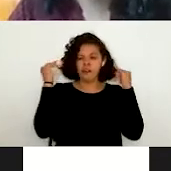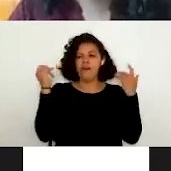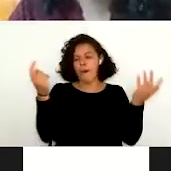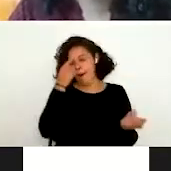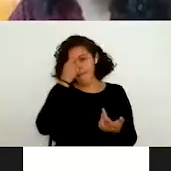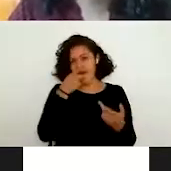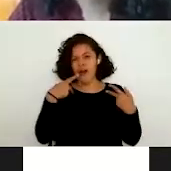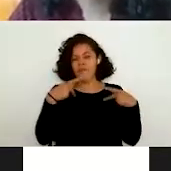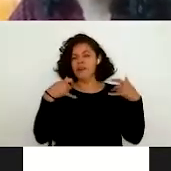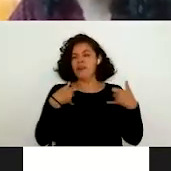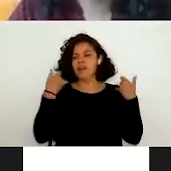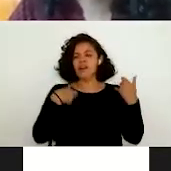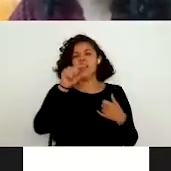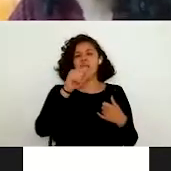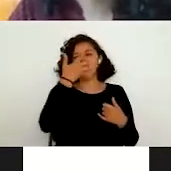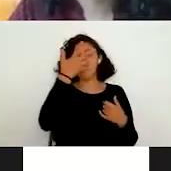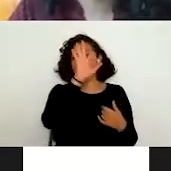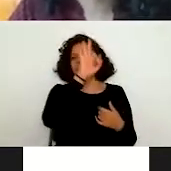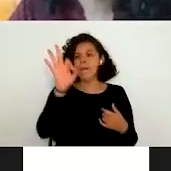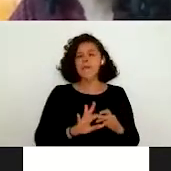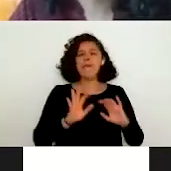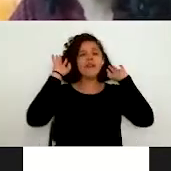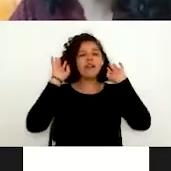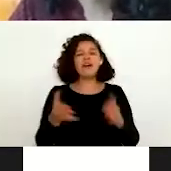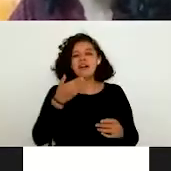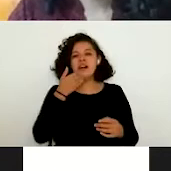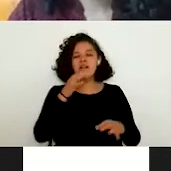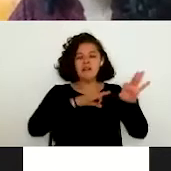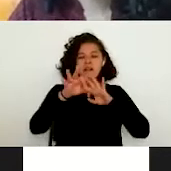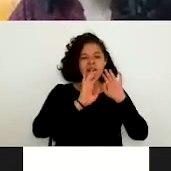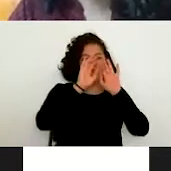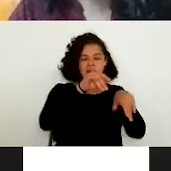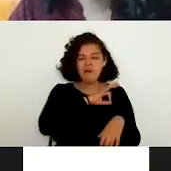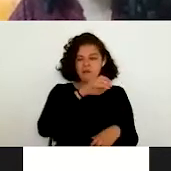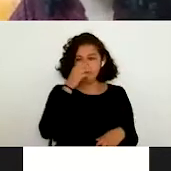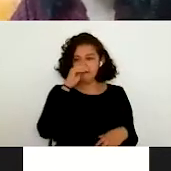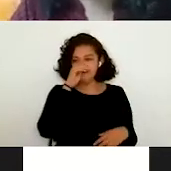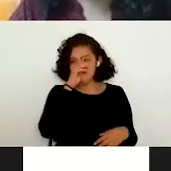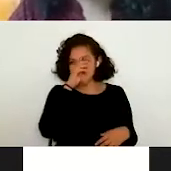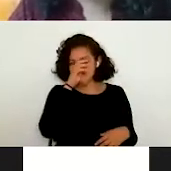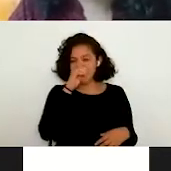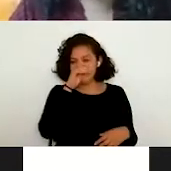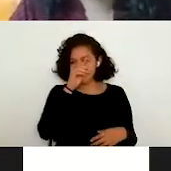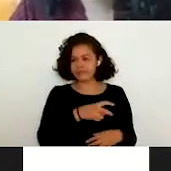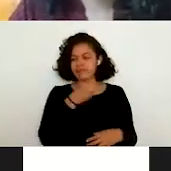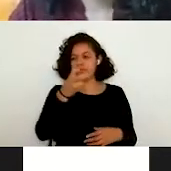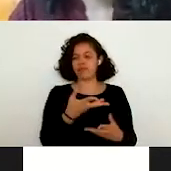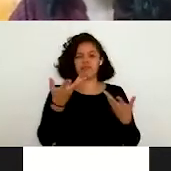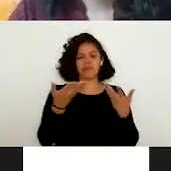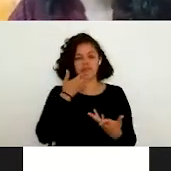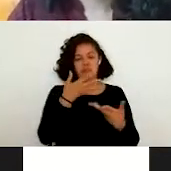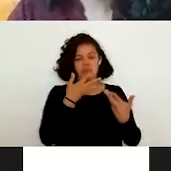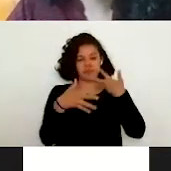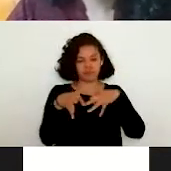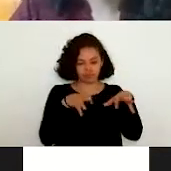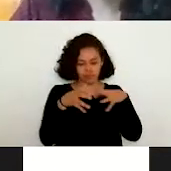esos jóvenes, el 75% ya van a contar con empleo. Entonces, esta es digamos, la funcionalidad y